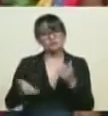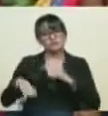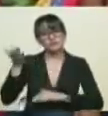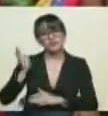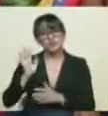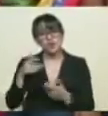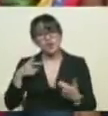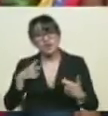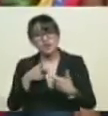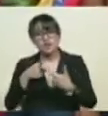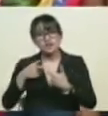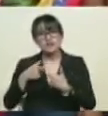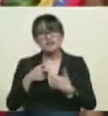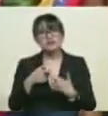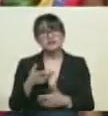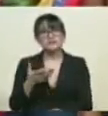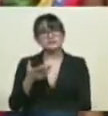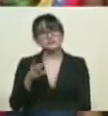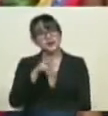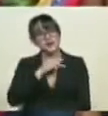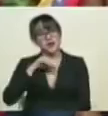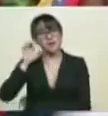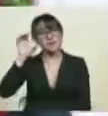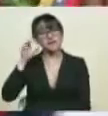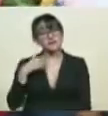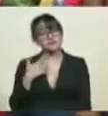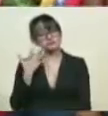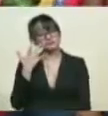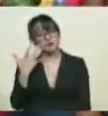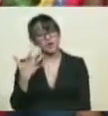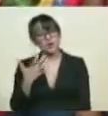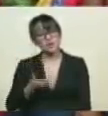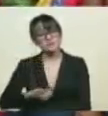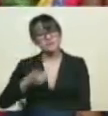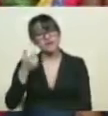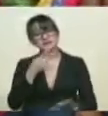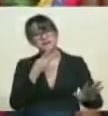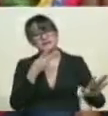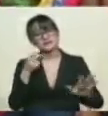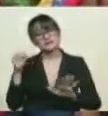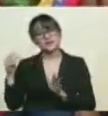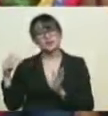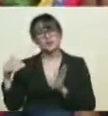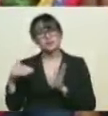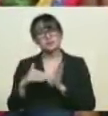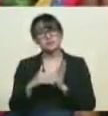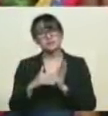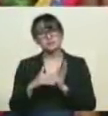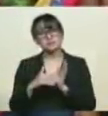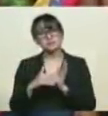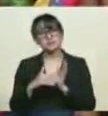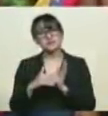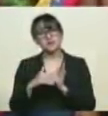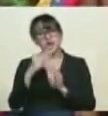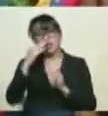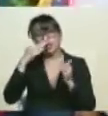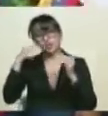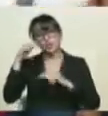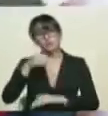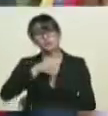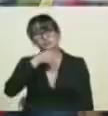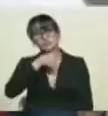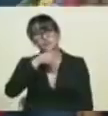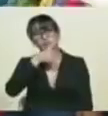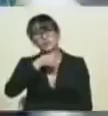Por el carné de la patria yo descubrí que había más de 700.000 adultos mayores